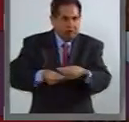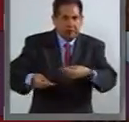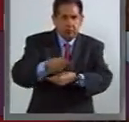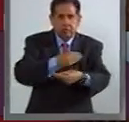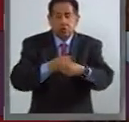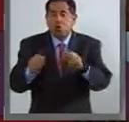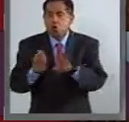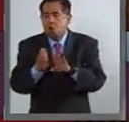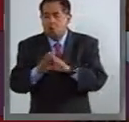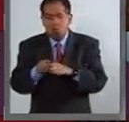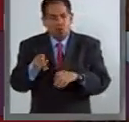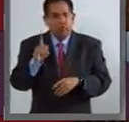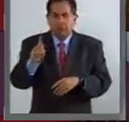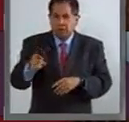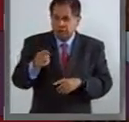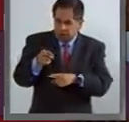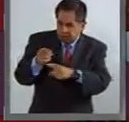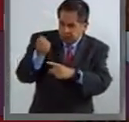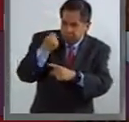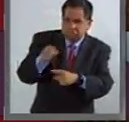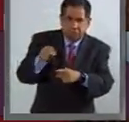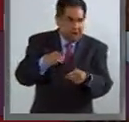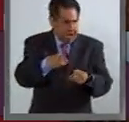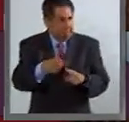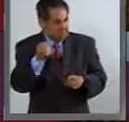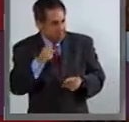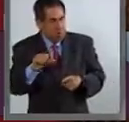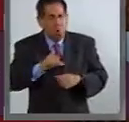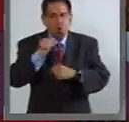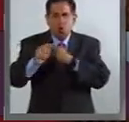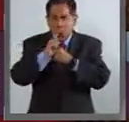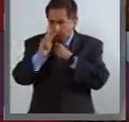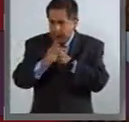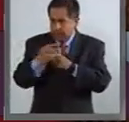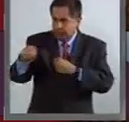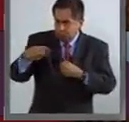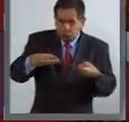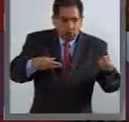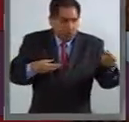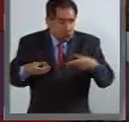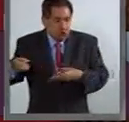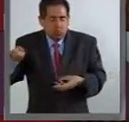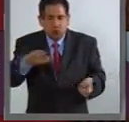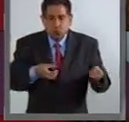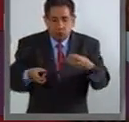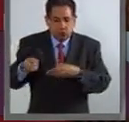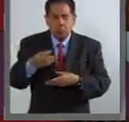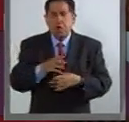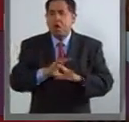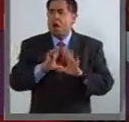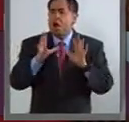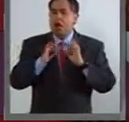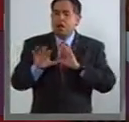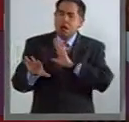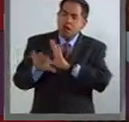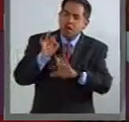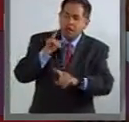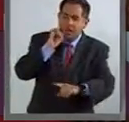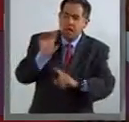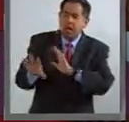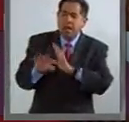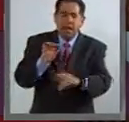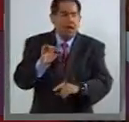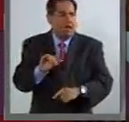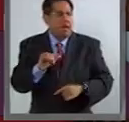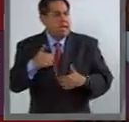de prácticas exitosas de lo que se está haciendo en otros países para que al final del día podamos no solamente